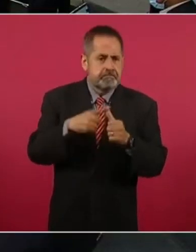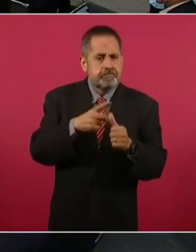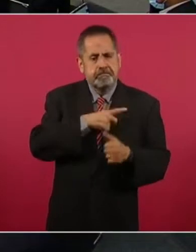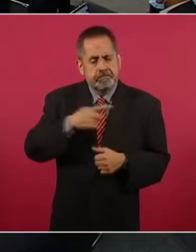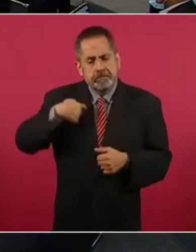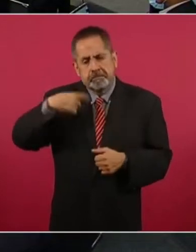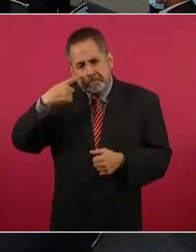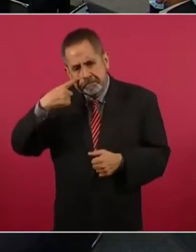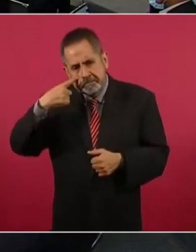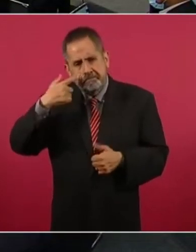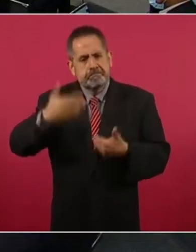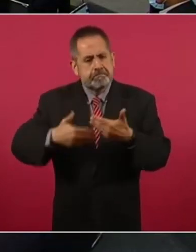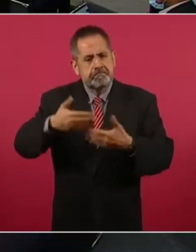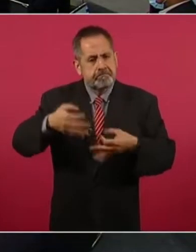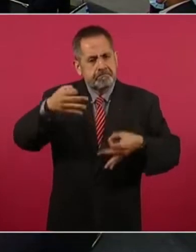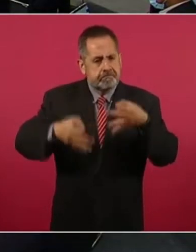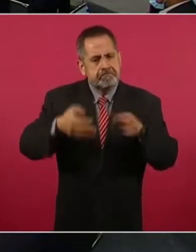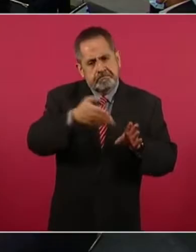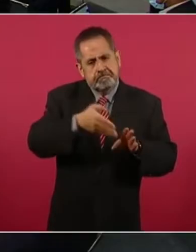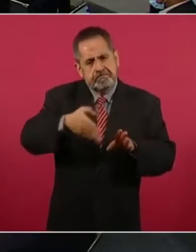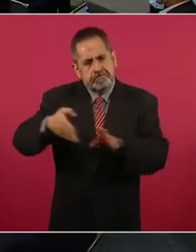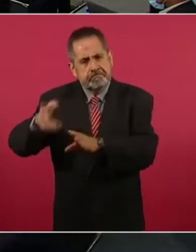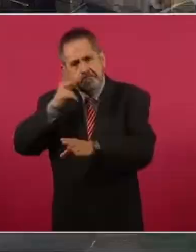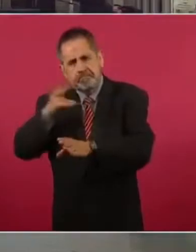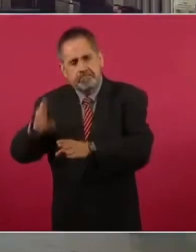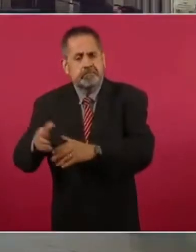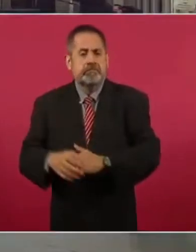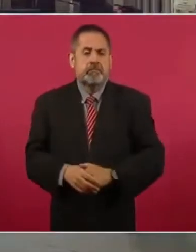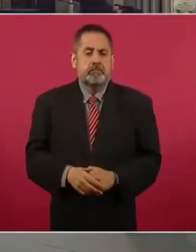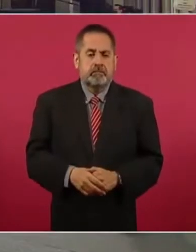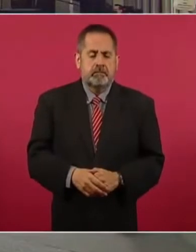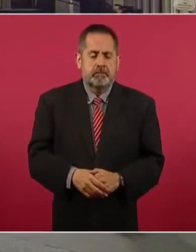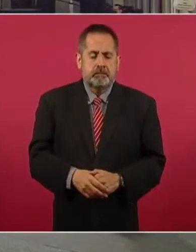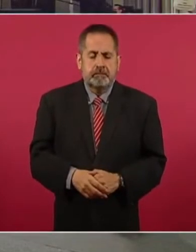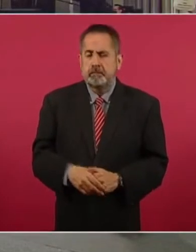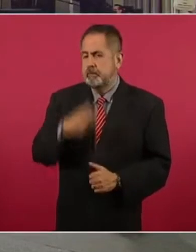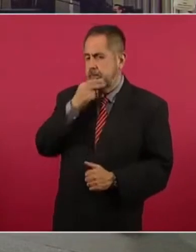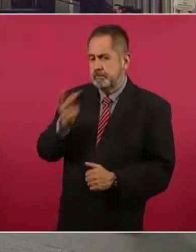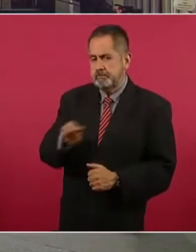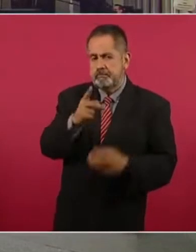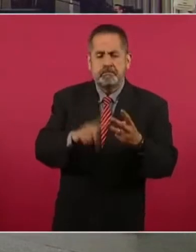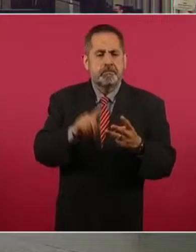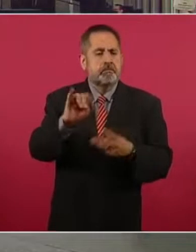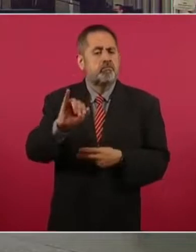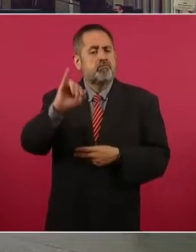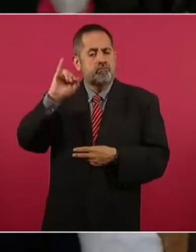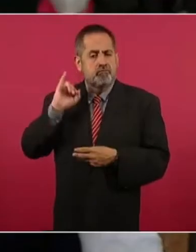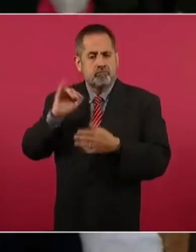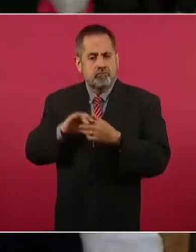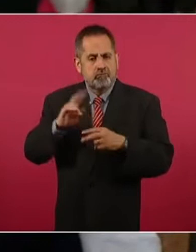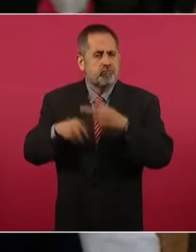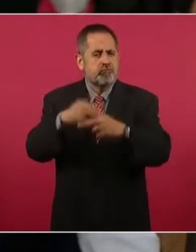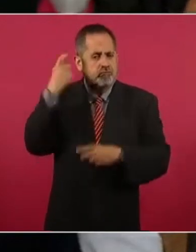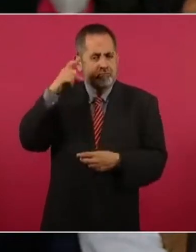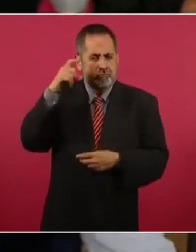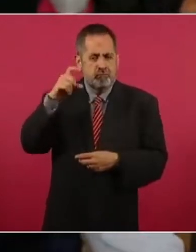de acuerdo a un procedimiento judicial. Sí. Bueno, ya para terminar, señor presidente, el jueves pasado nos dijo que va a asistir a Querétaro. ¿Ya definió qué